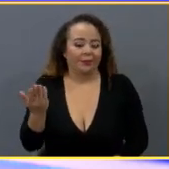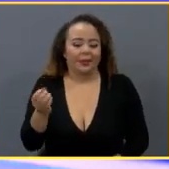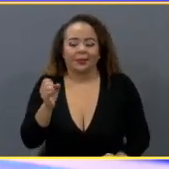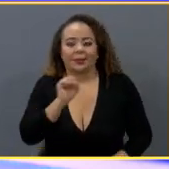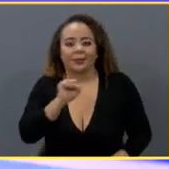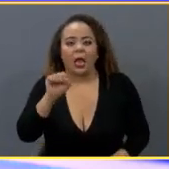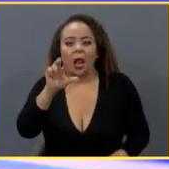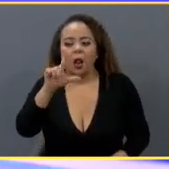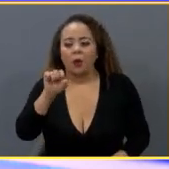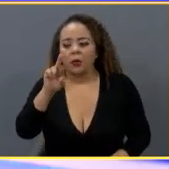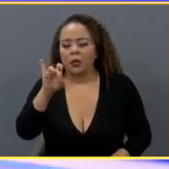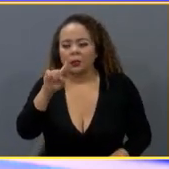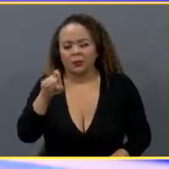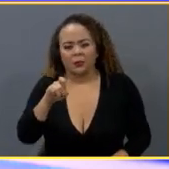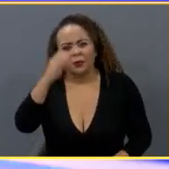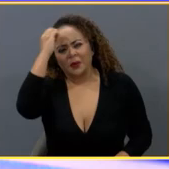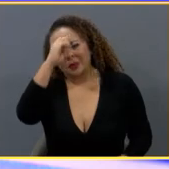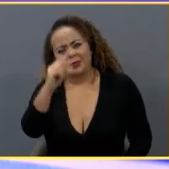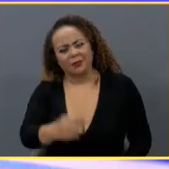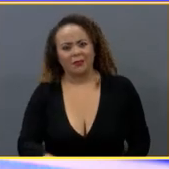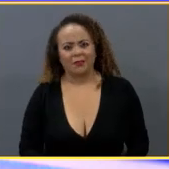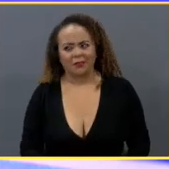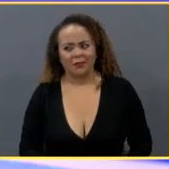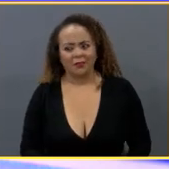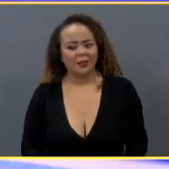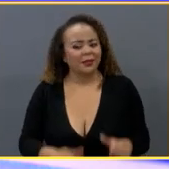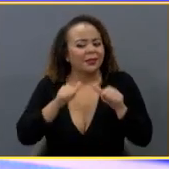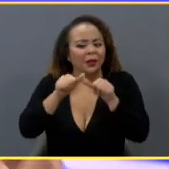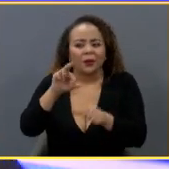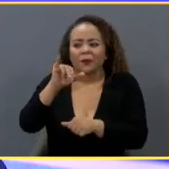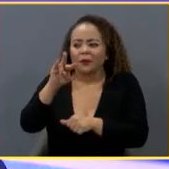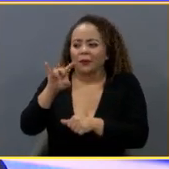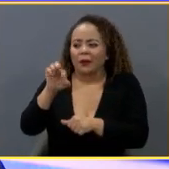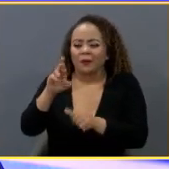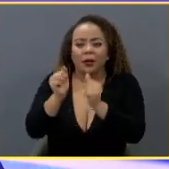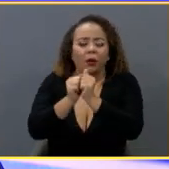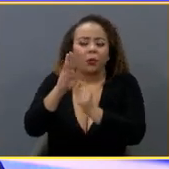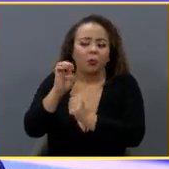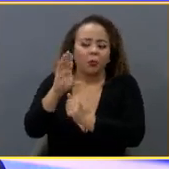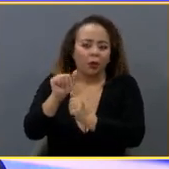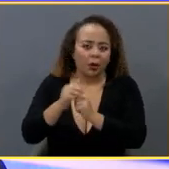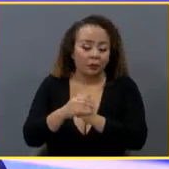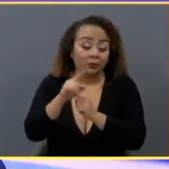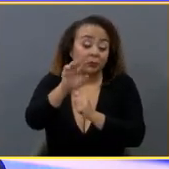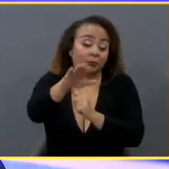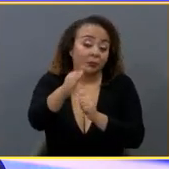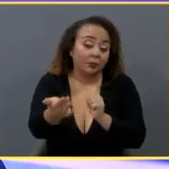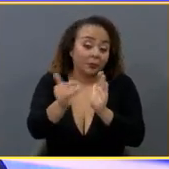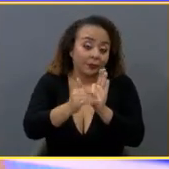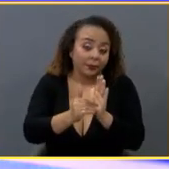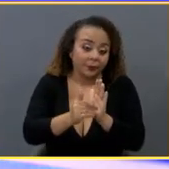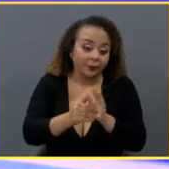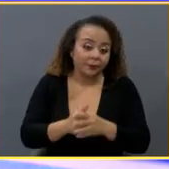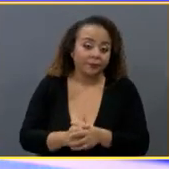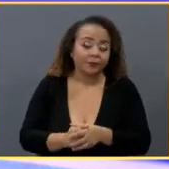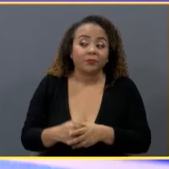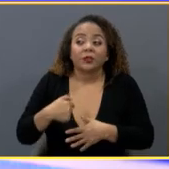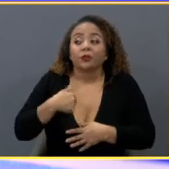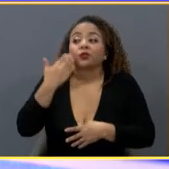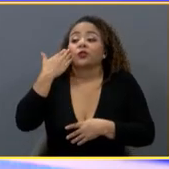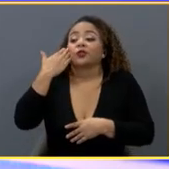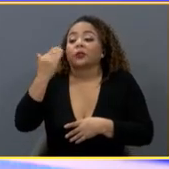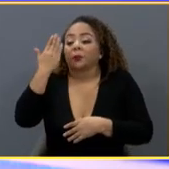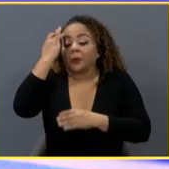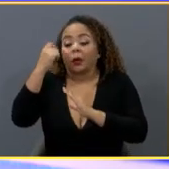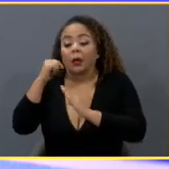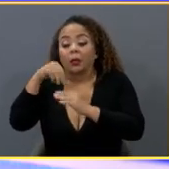Lorenzo. Obviamente no, siguió siendo River junto a Boca el otro grande. Reitero, no sé el sentido de